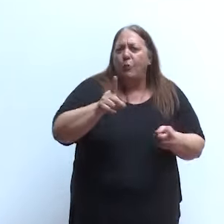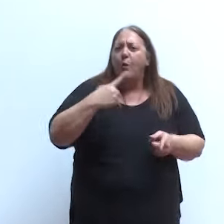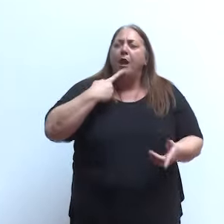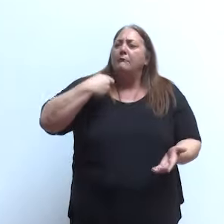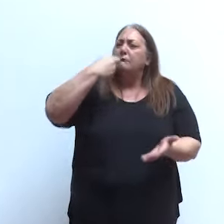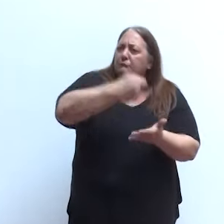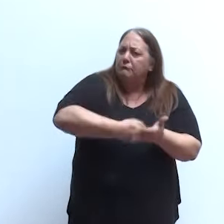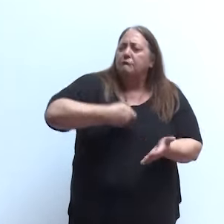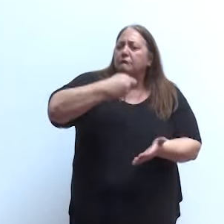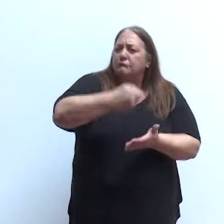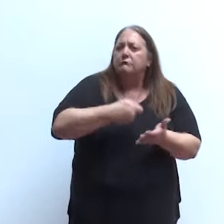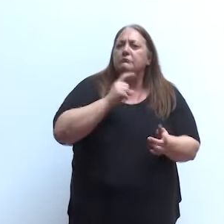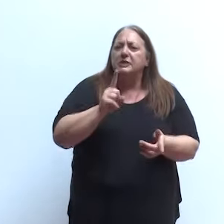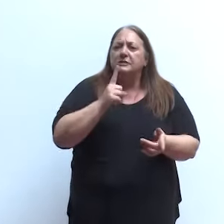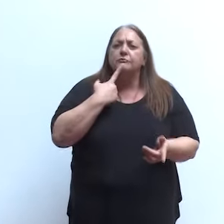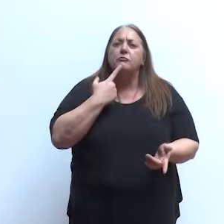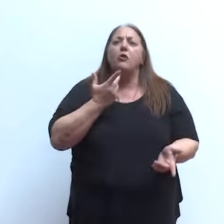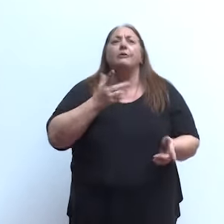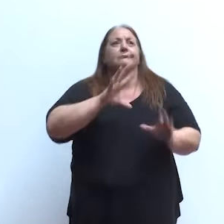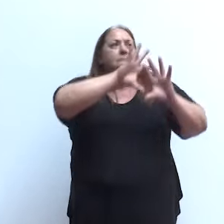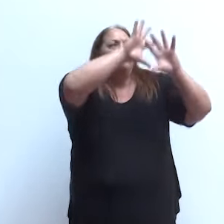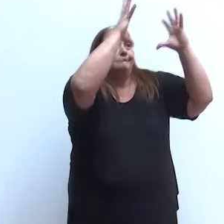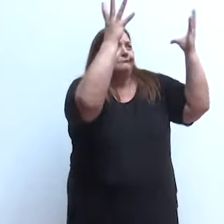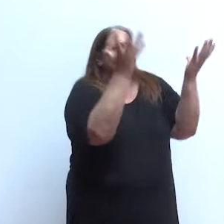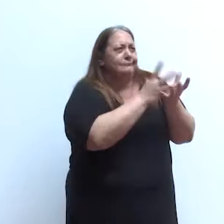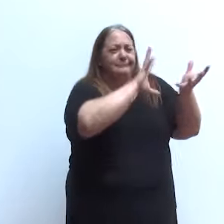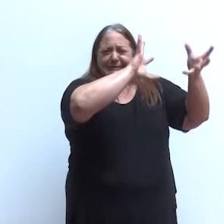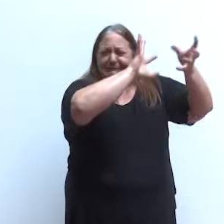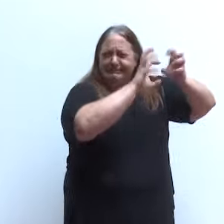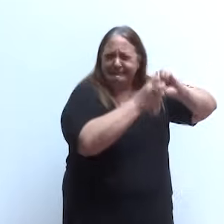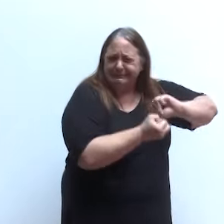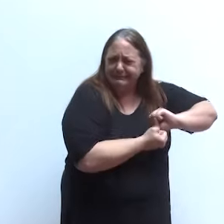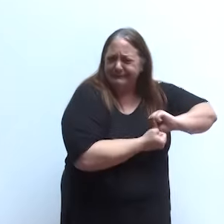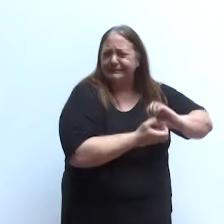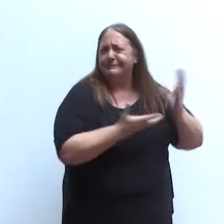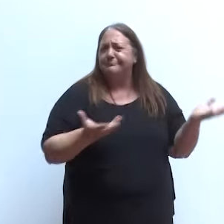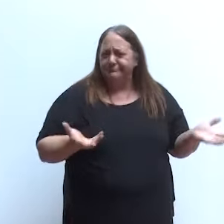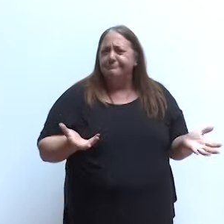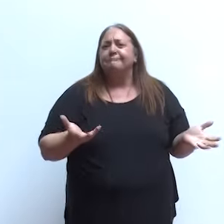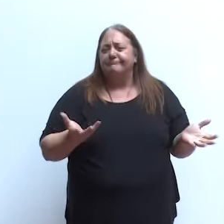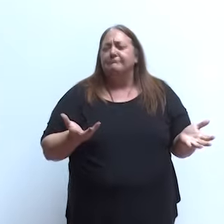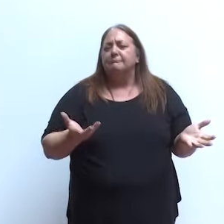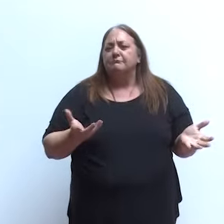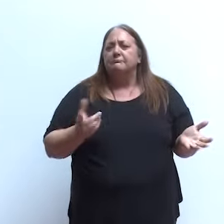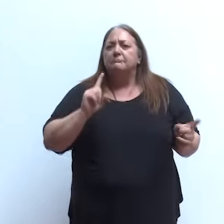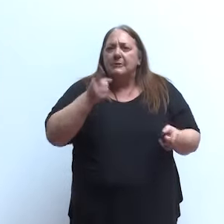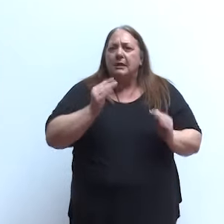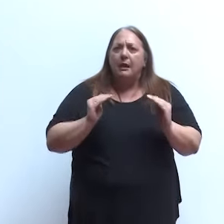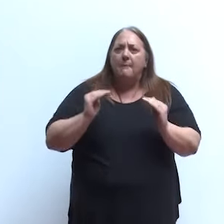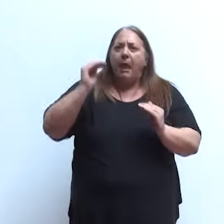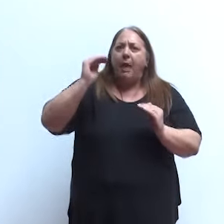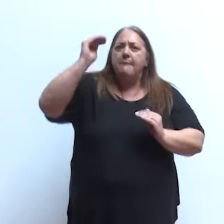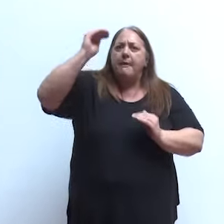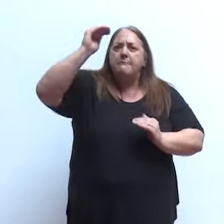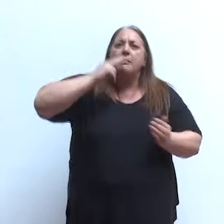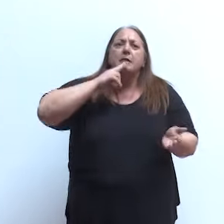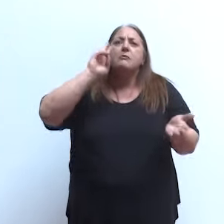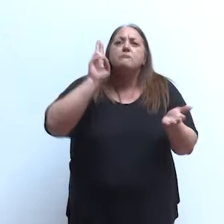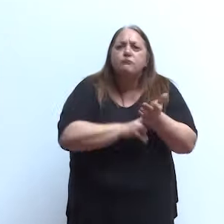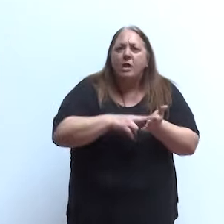a a la alteración de los ecosistemas trajo despoblamiento etcétera etcétera continuó creciendo la especulación inmobiliaria también en la gran